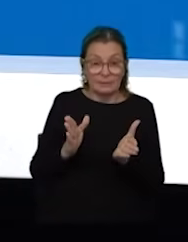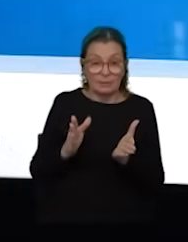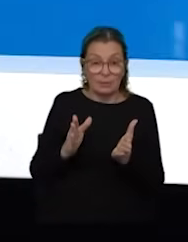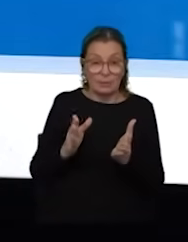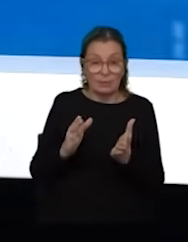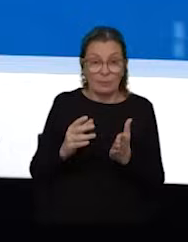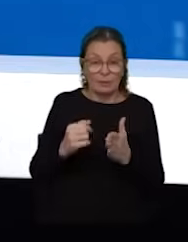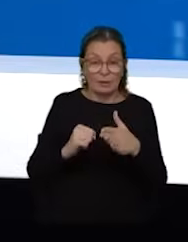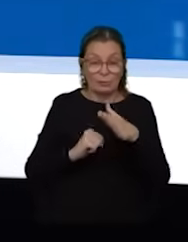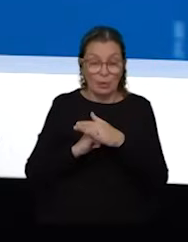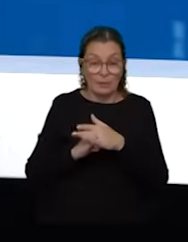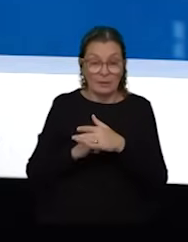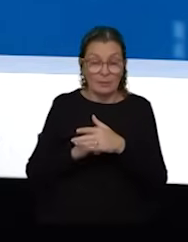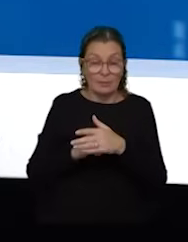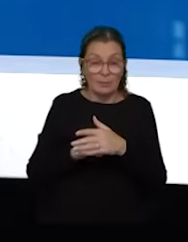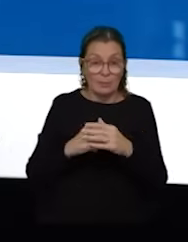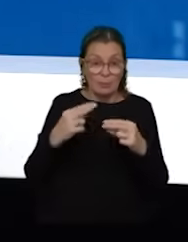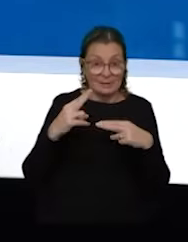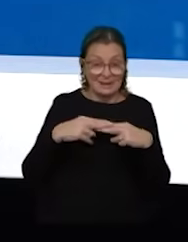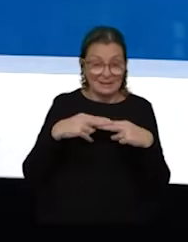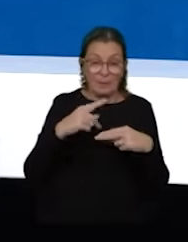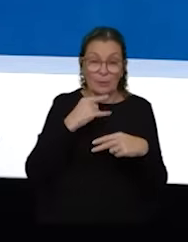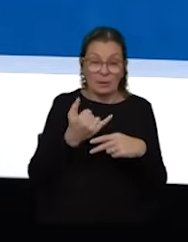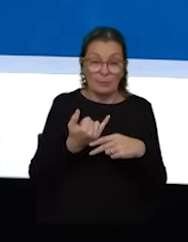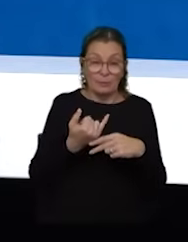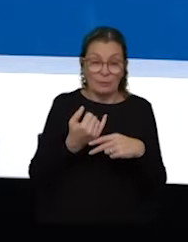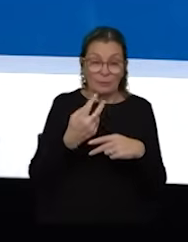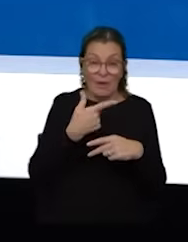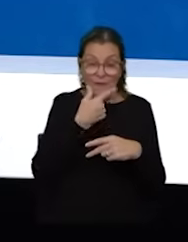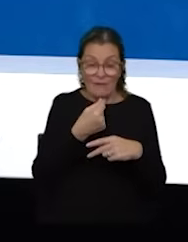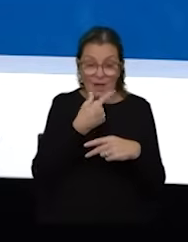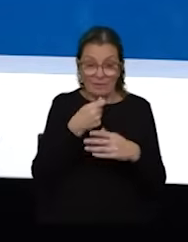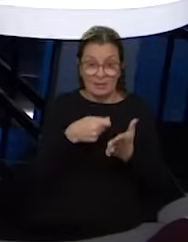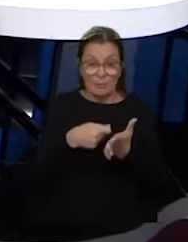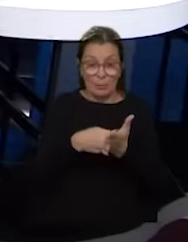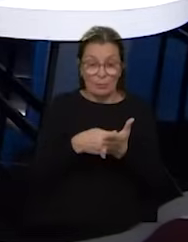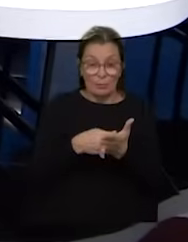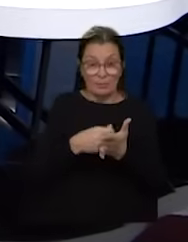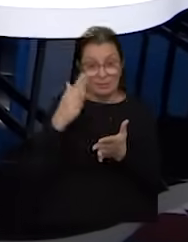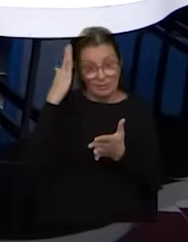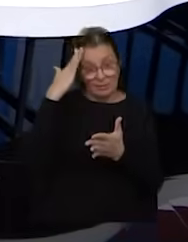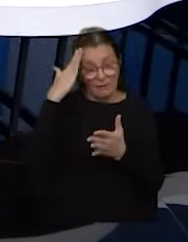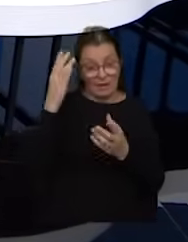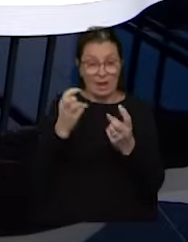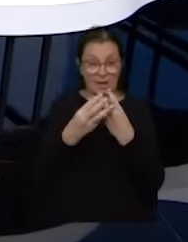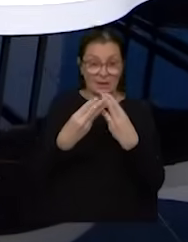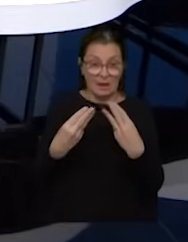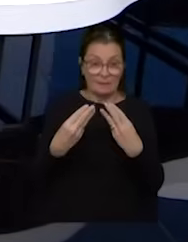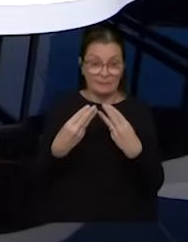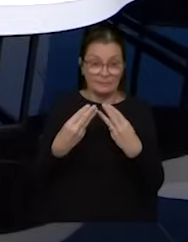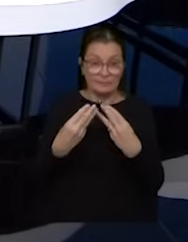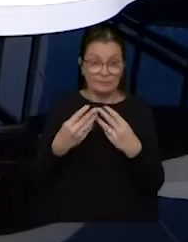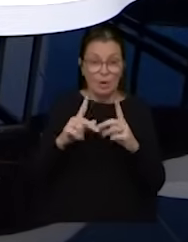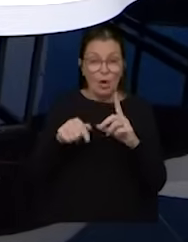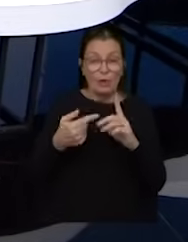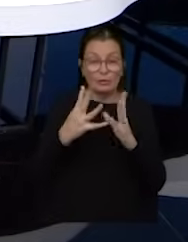transacciones que son a través de medios electrónicos porque ahí se rastrea mucho más fácil el origen de los fondos en general porque interviene de